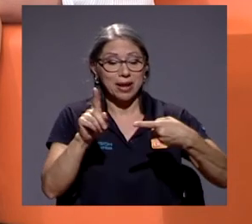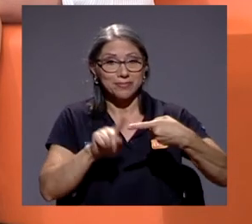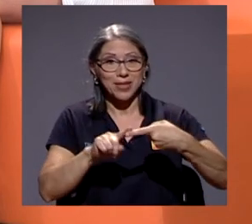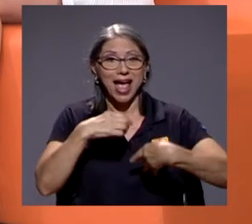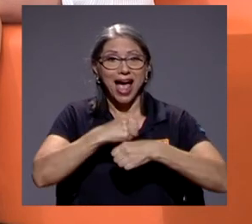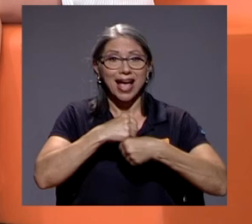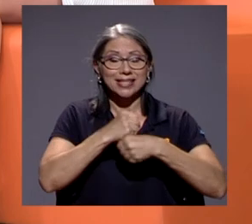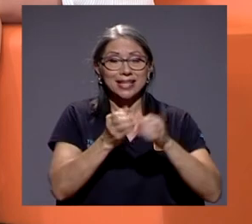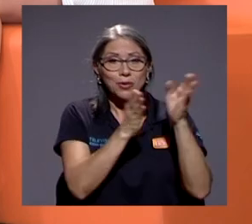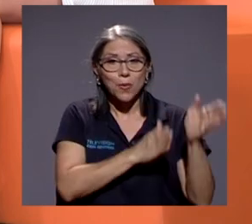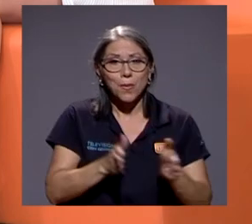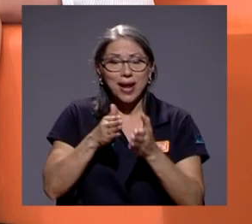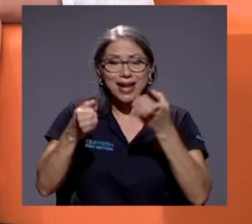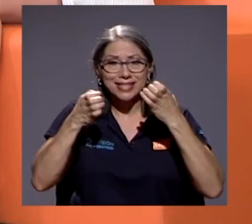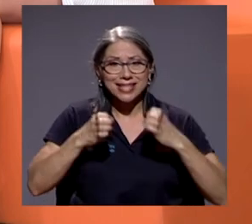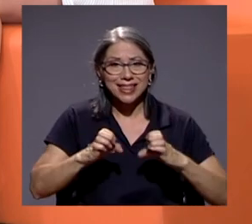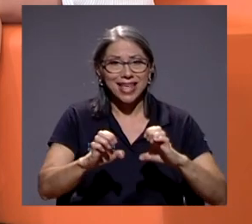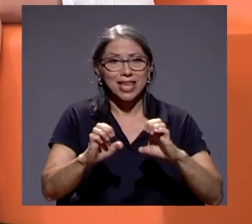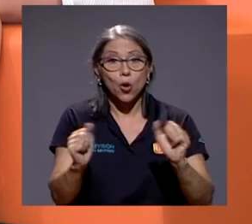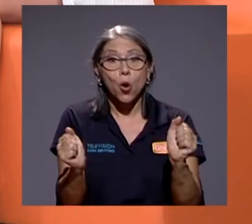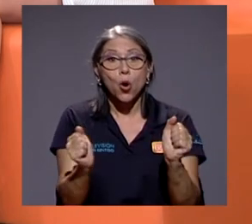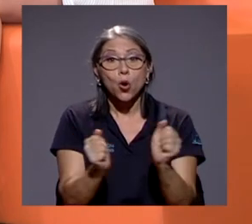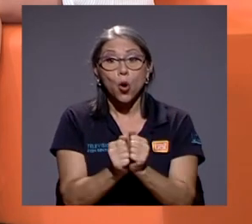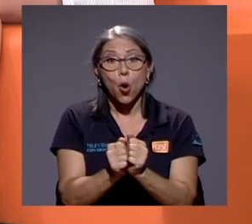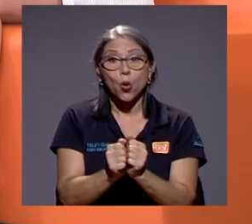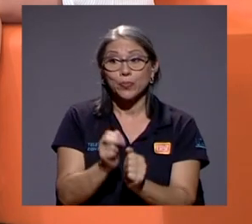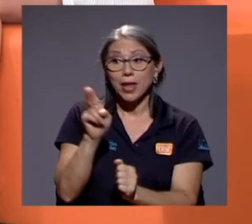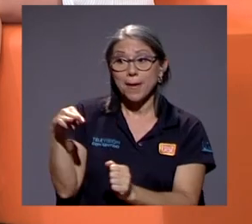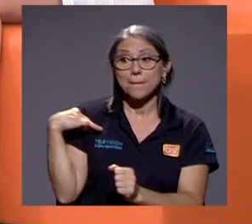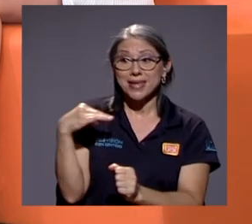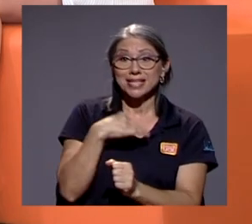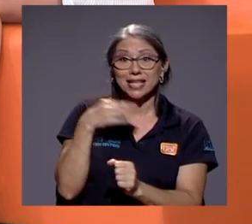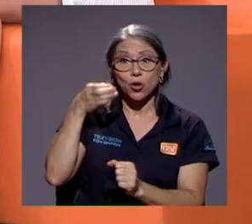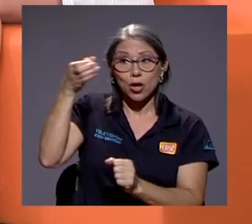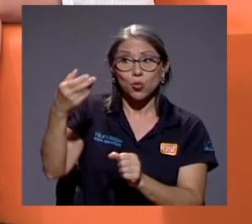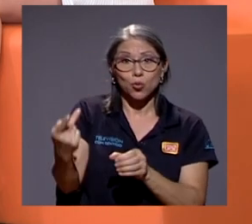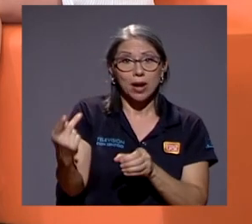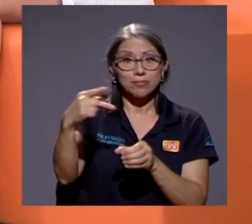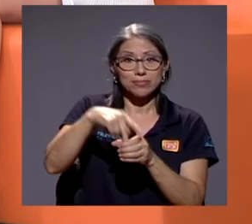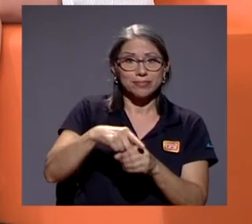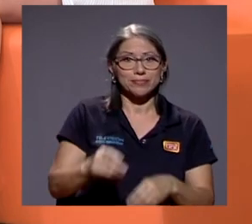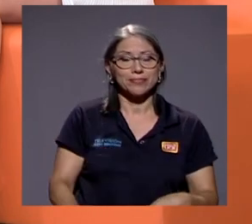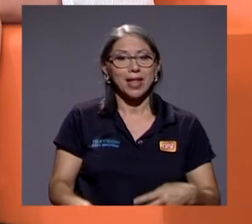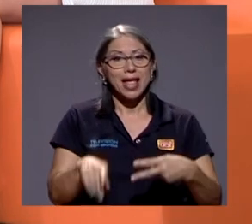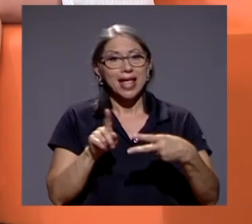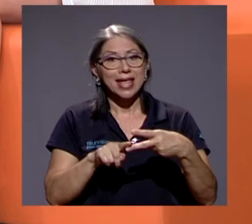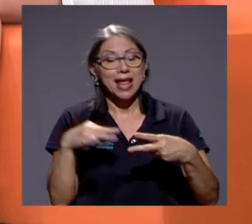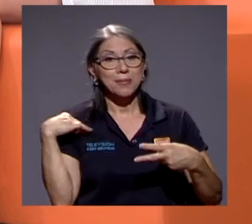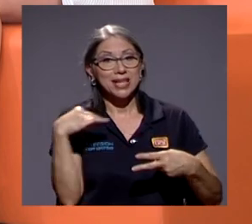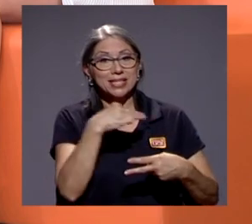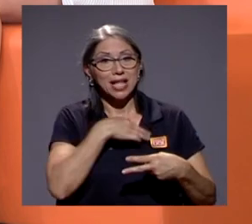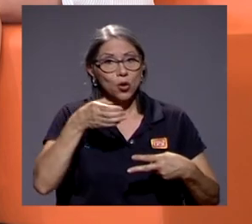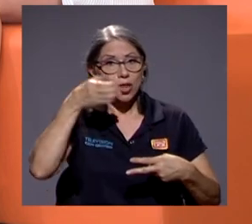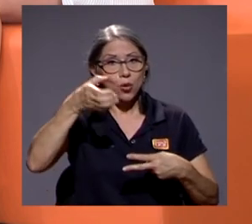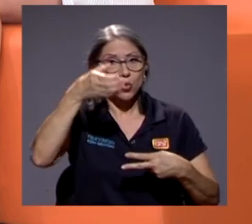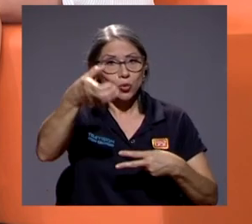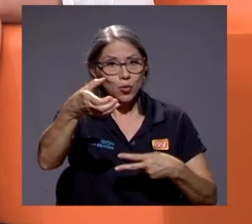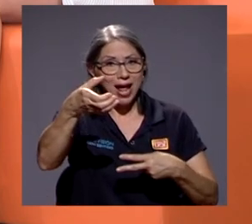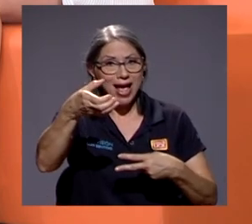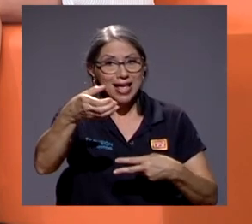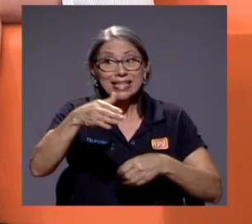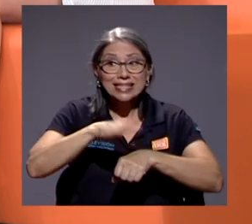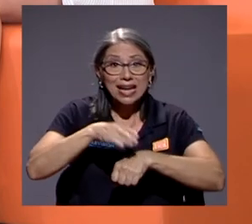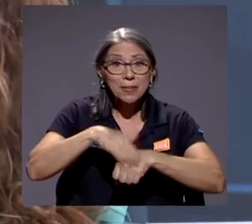con la participación del sector con el ministerio de cultura que el ministerio de cultura se le permita no súper ejecutar